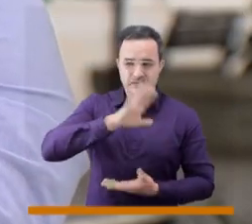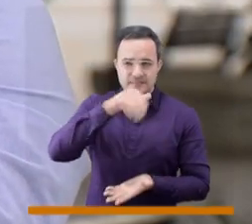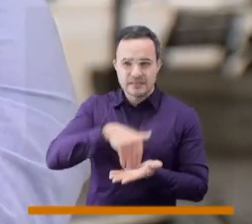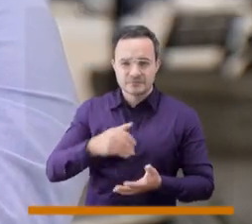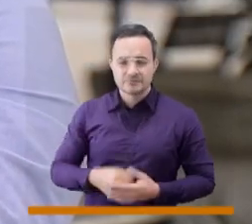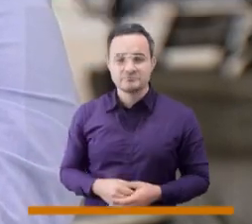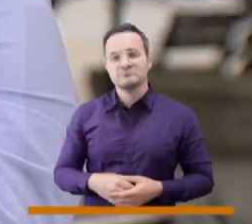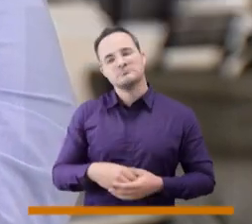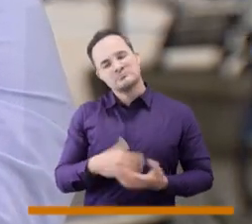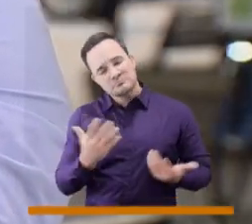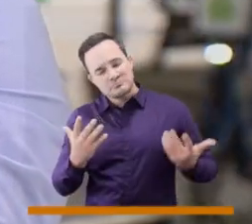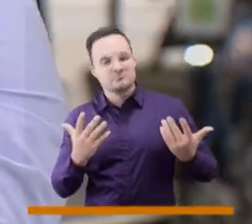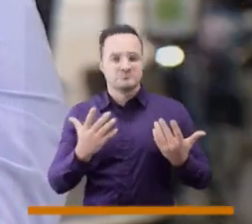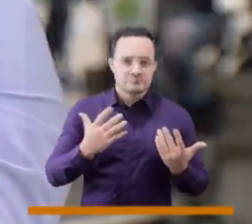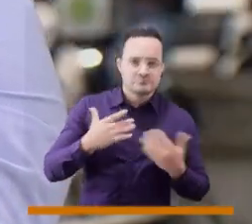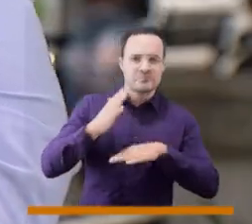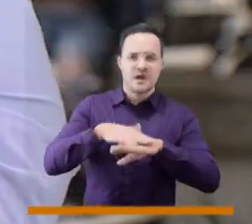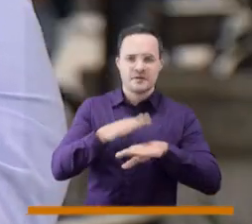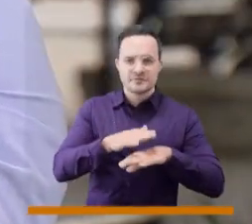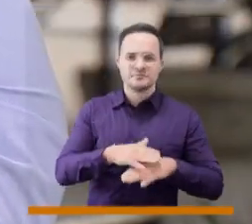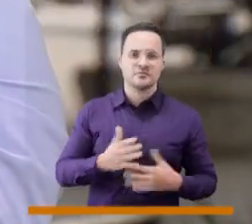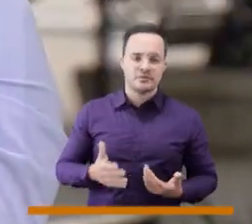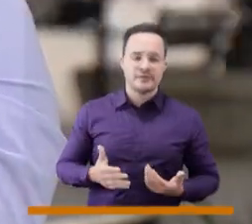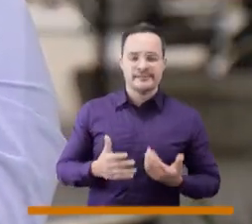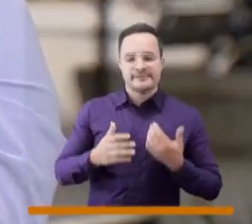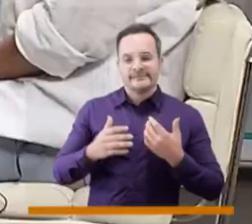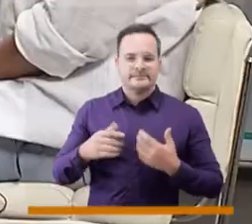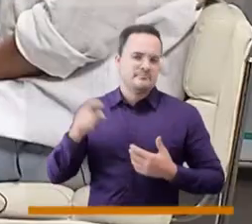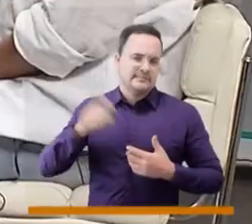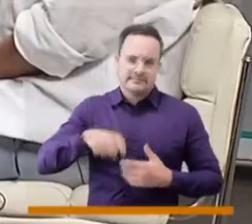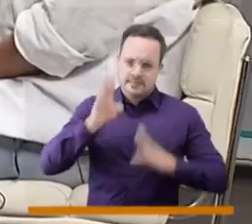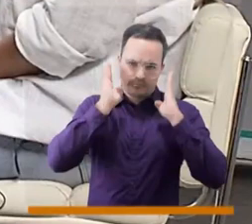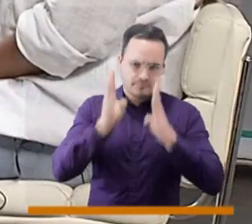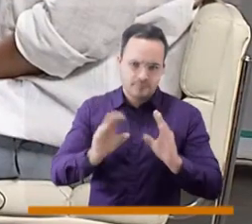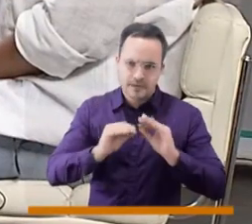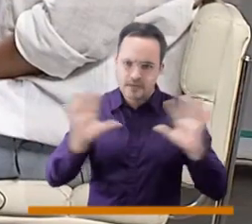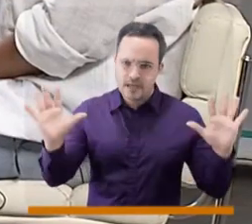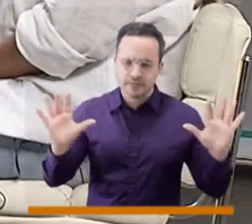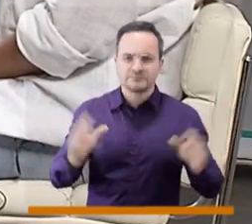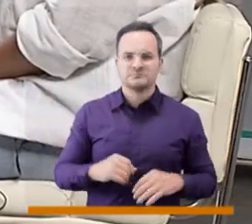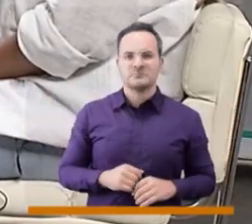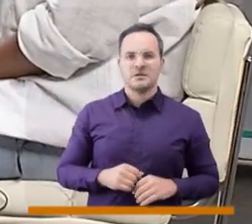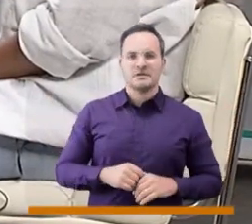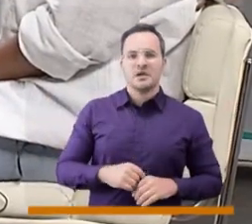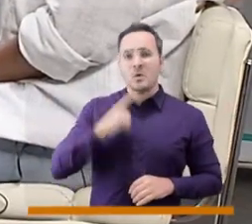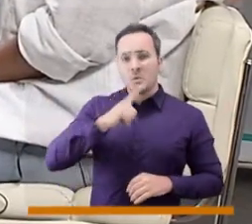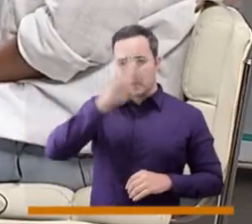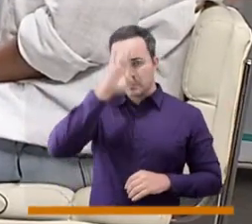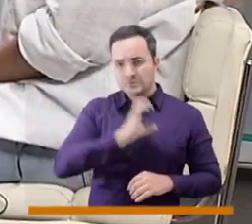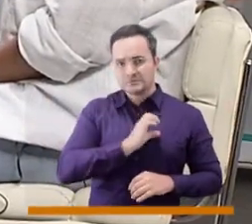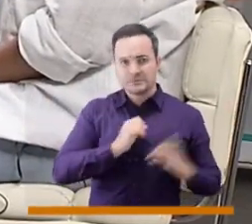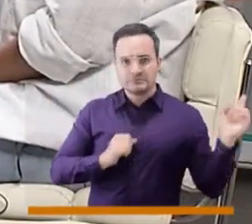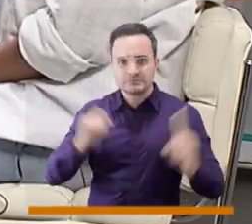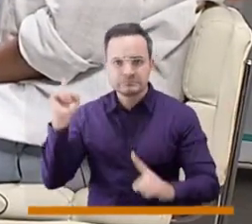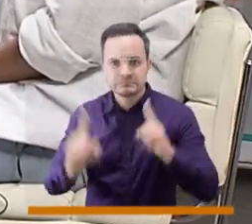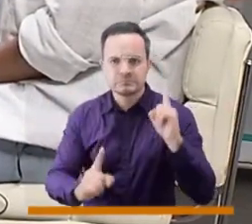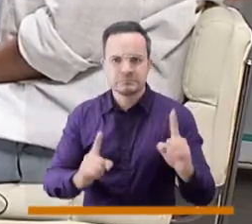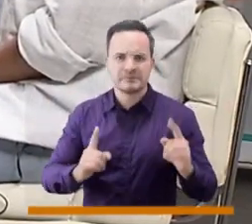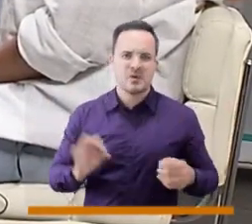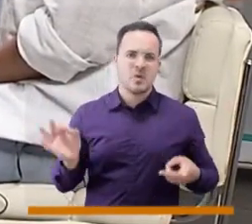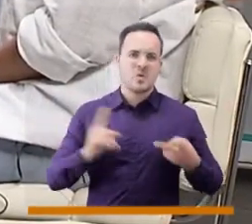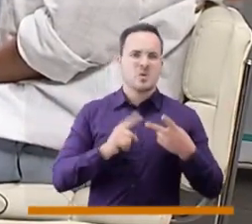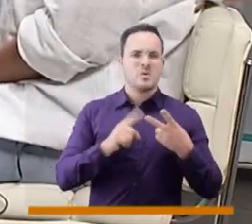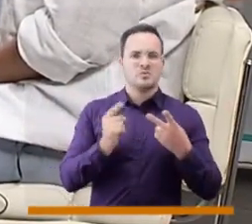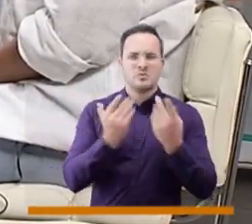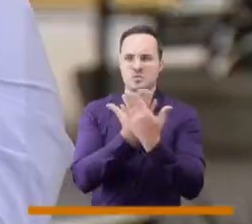que requiere el centro, no meramente policiva. Y yo creo que no es cerrando los espacios, no es construyendo